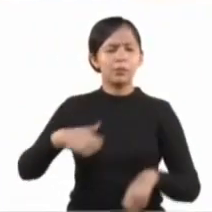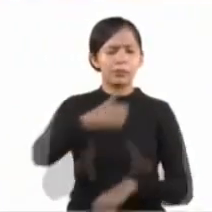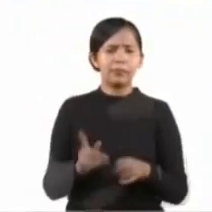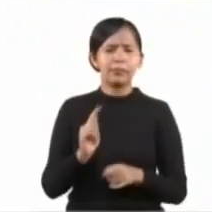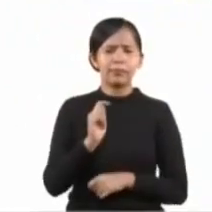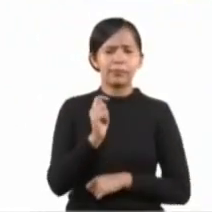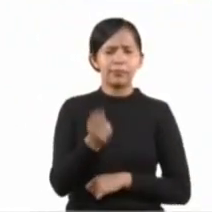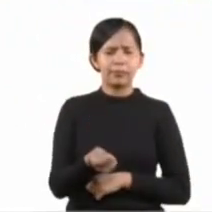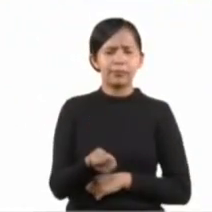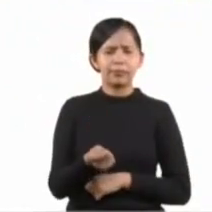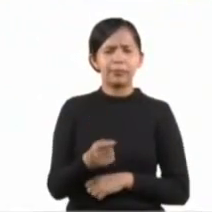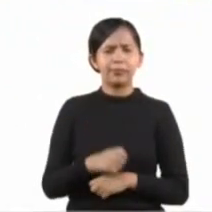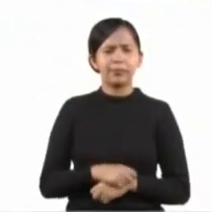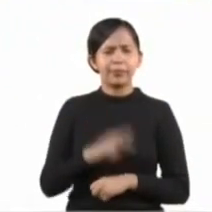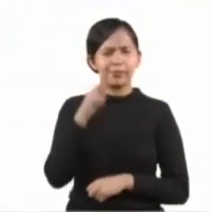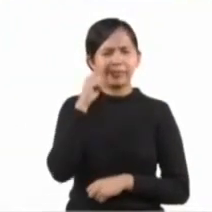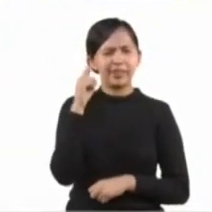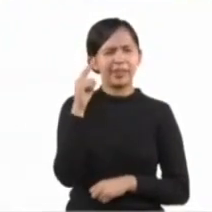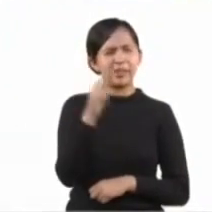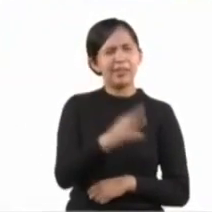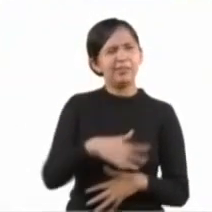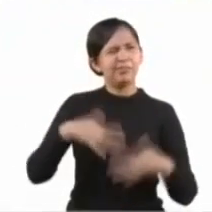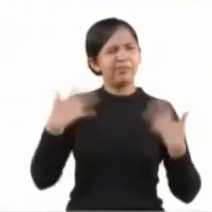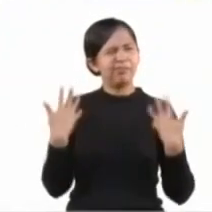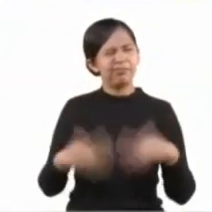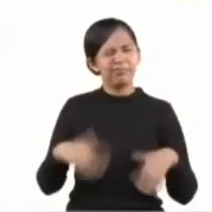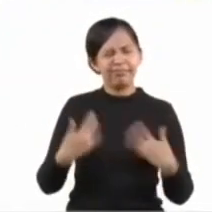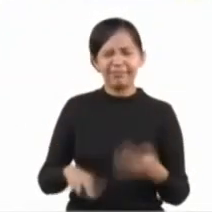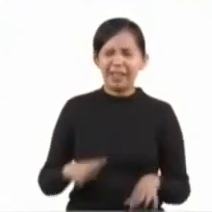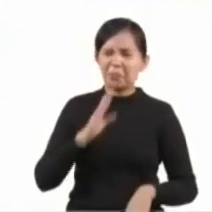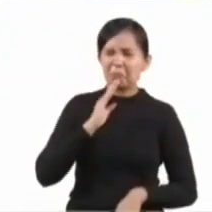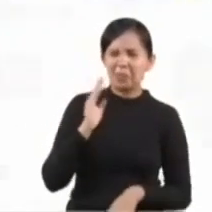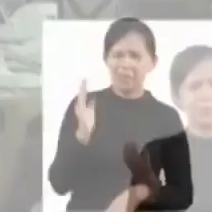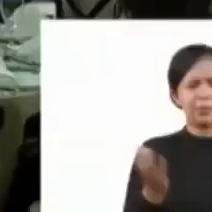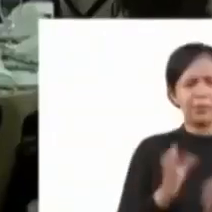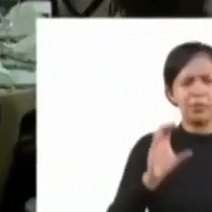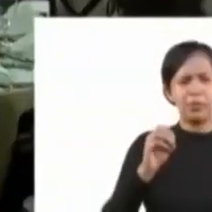inteligencia, investigación y sobre todo coordinación con las instancias federales.